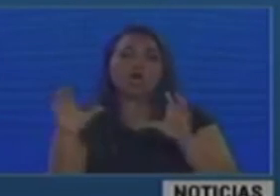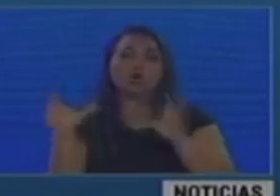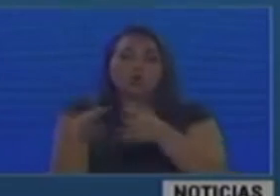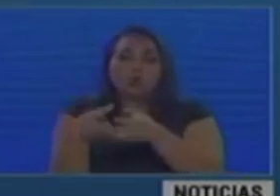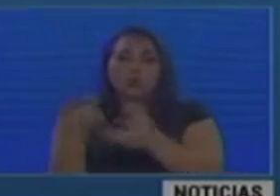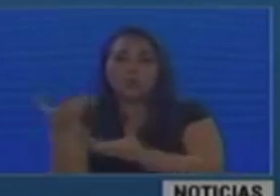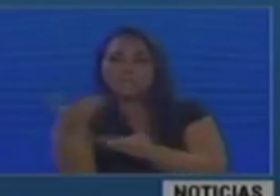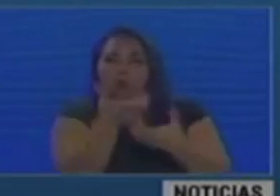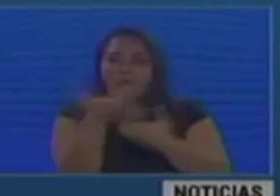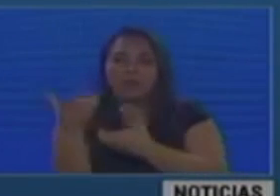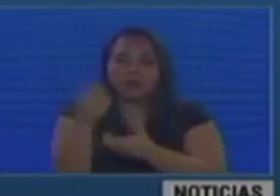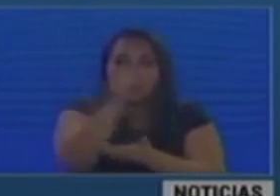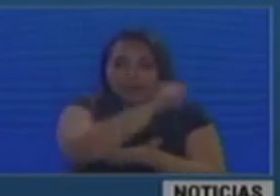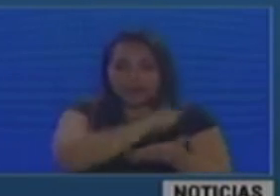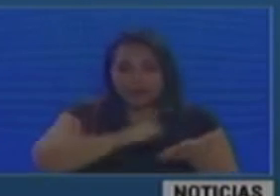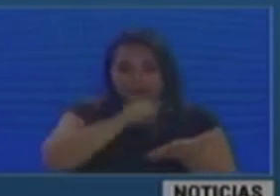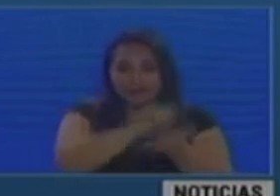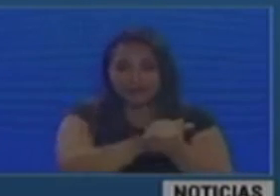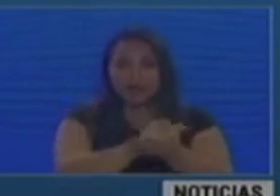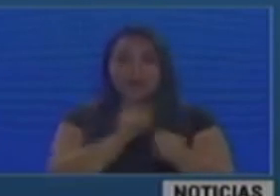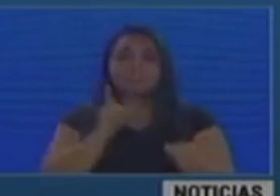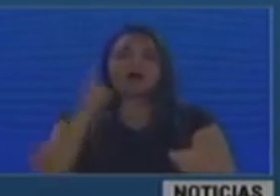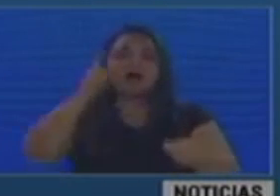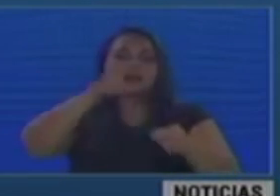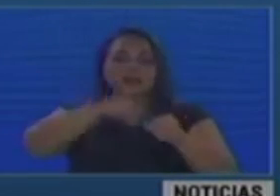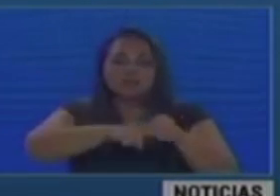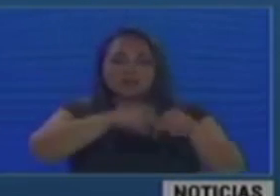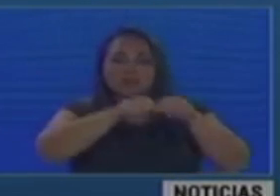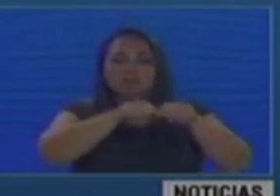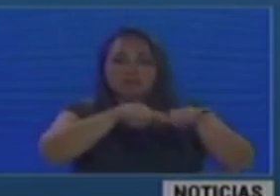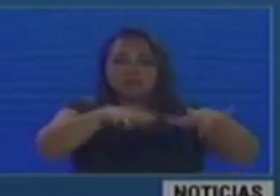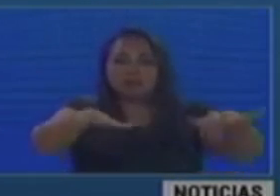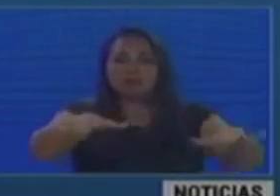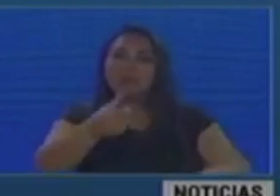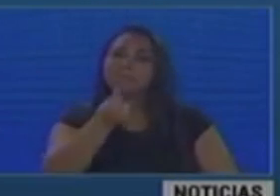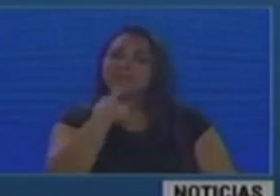Panamá en Arraiján que está participando en la distribución de medicamentos. Gracias.